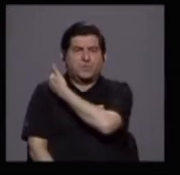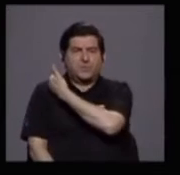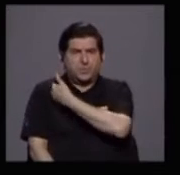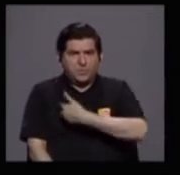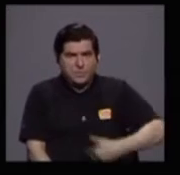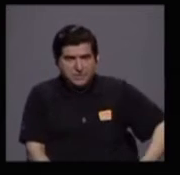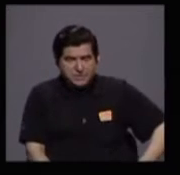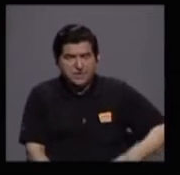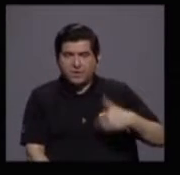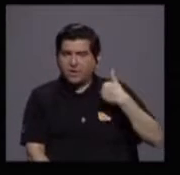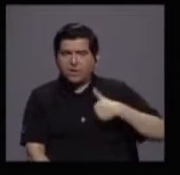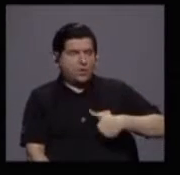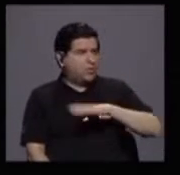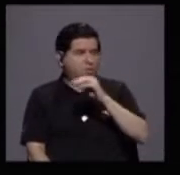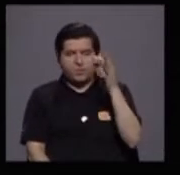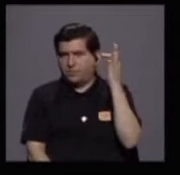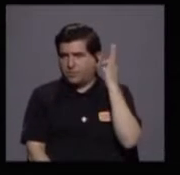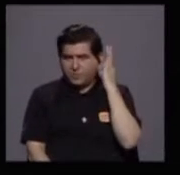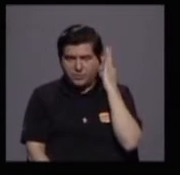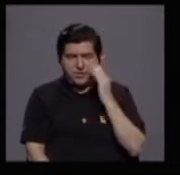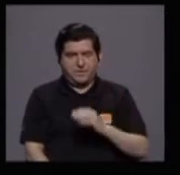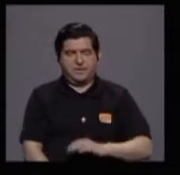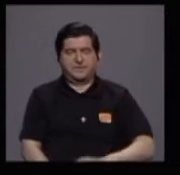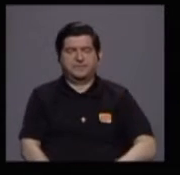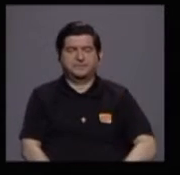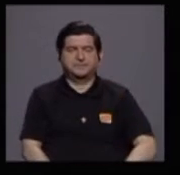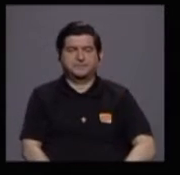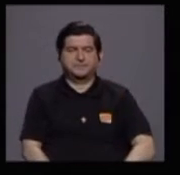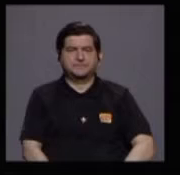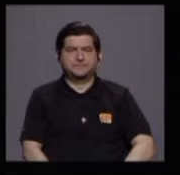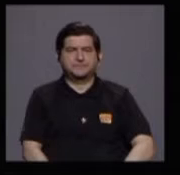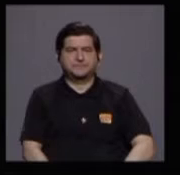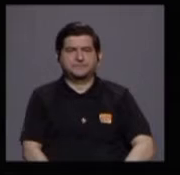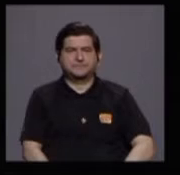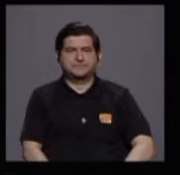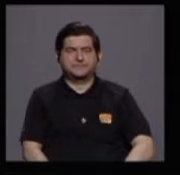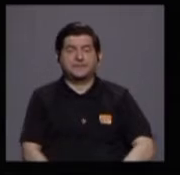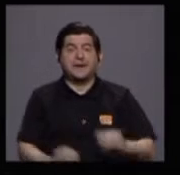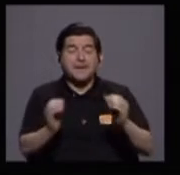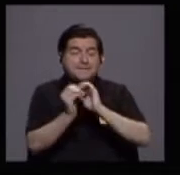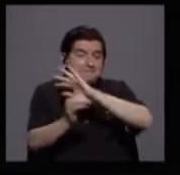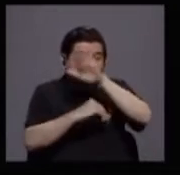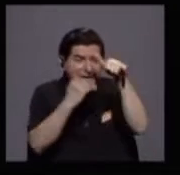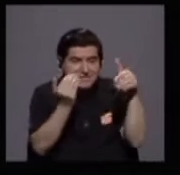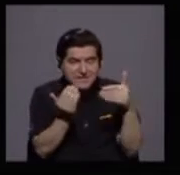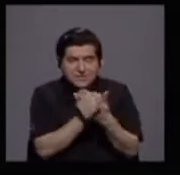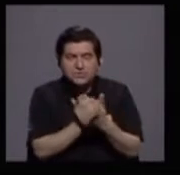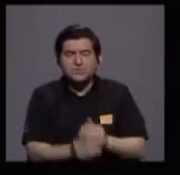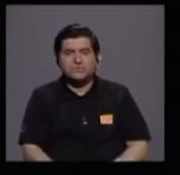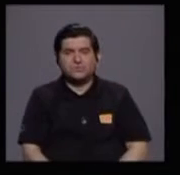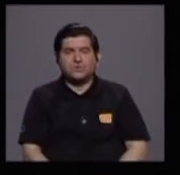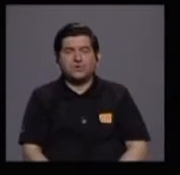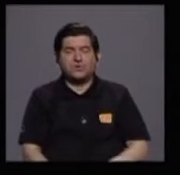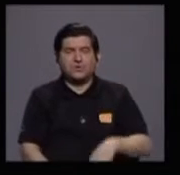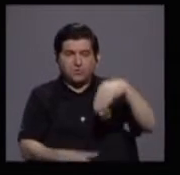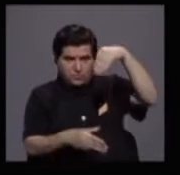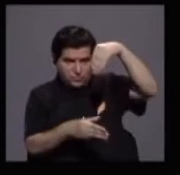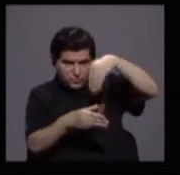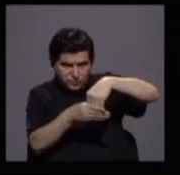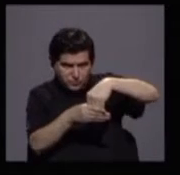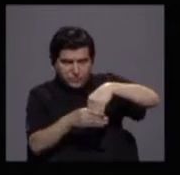una nueva jefatura del gobierno, más todo el resto del